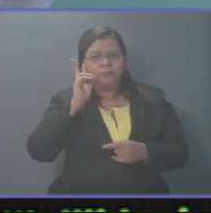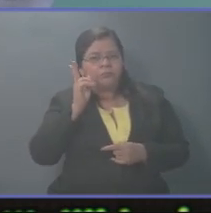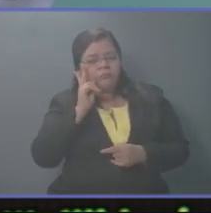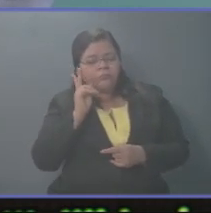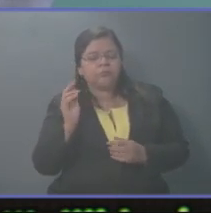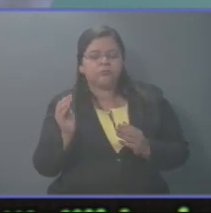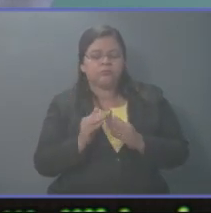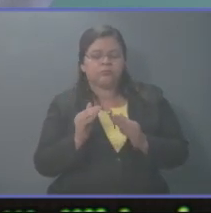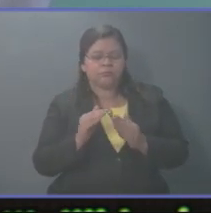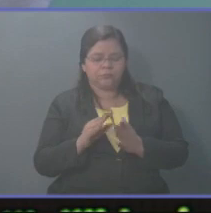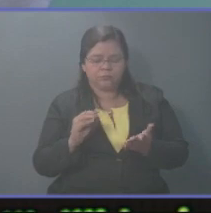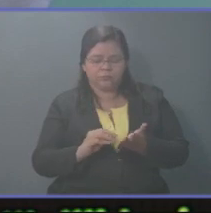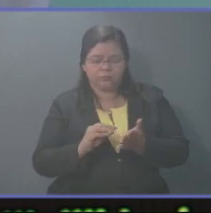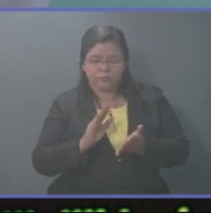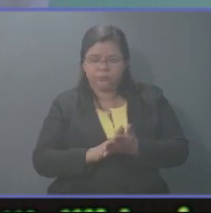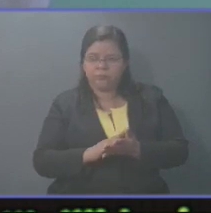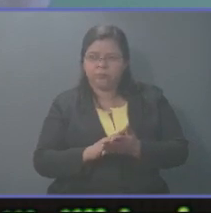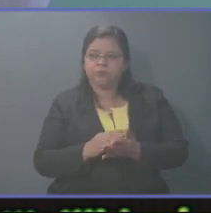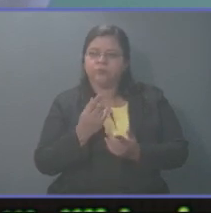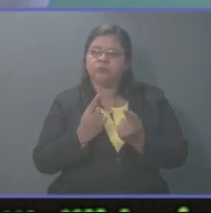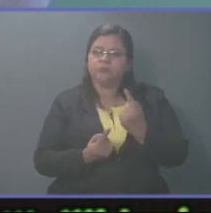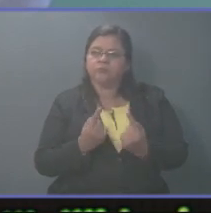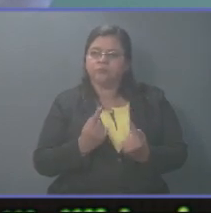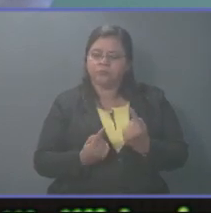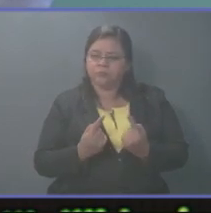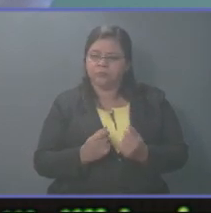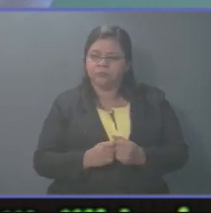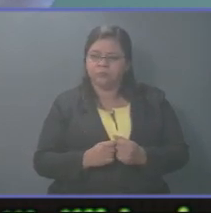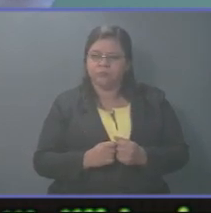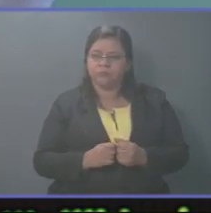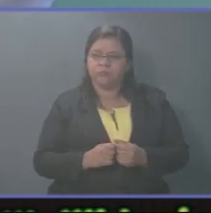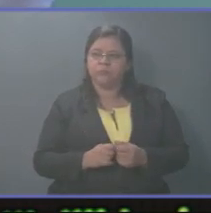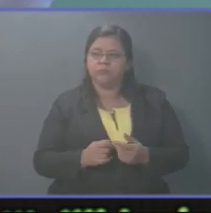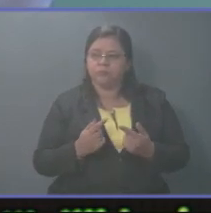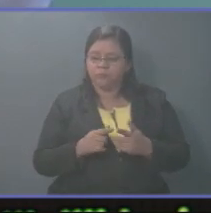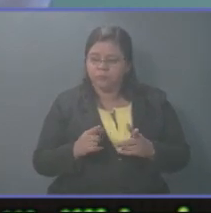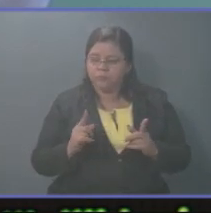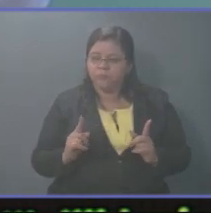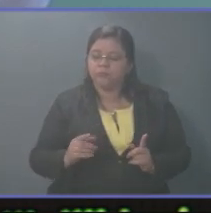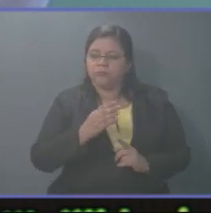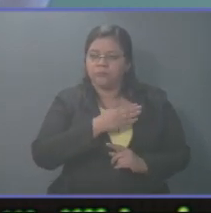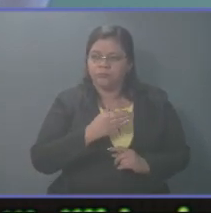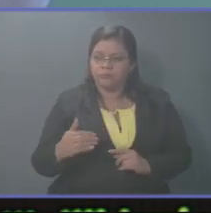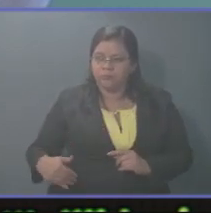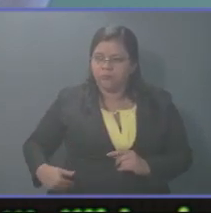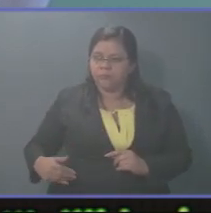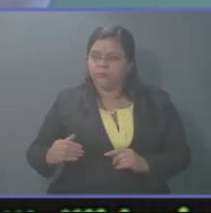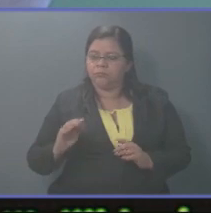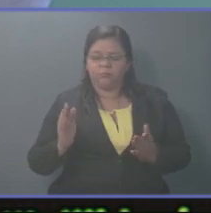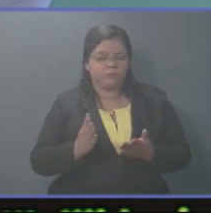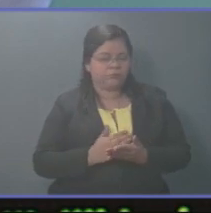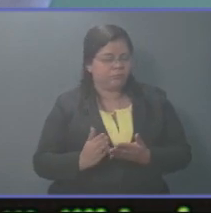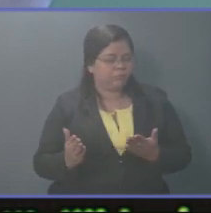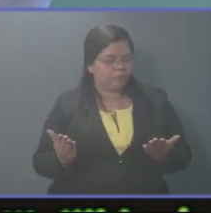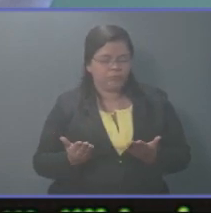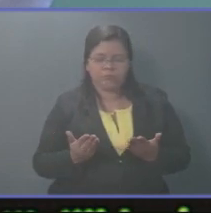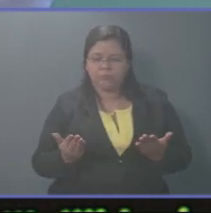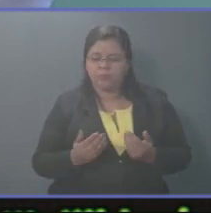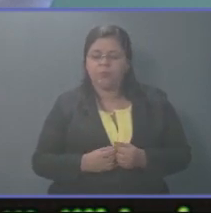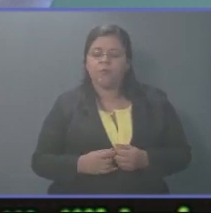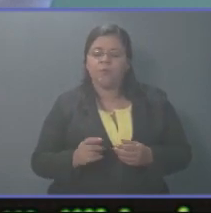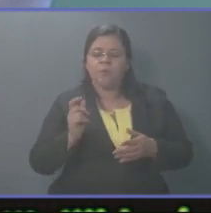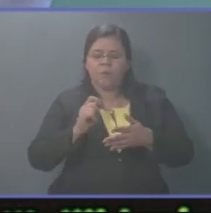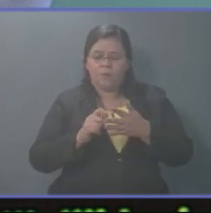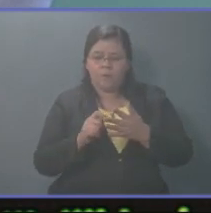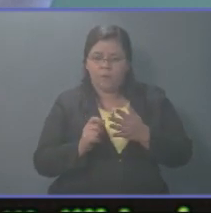debe citarse específicamente qué parte de la sentencia contradice, algo que el presidente no hace. Además, el parámetro